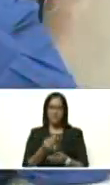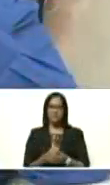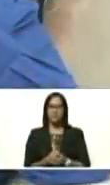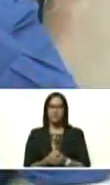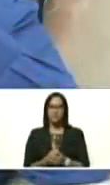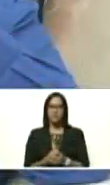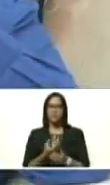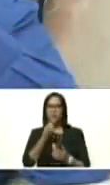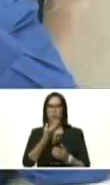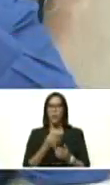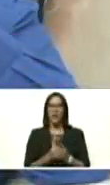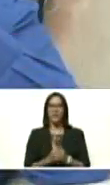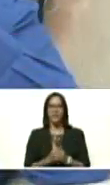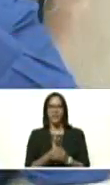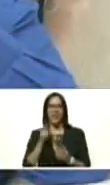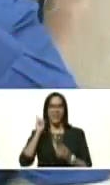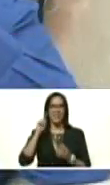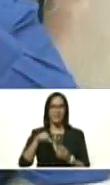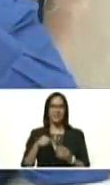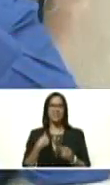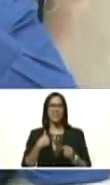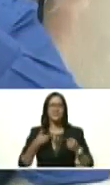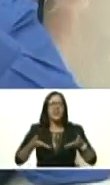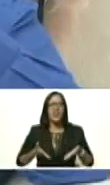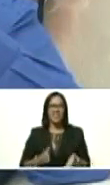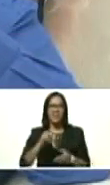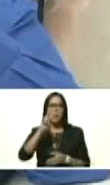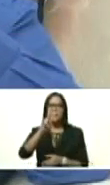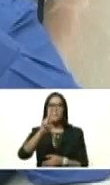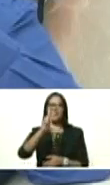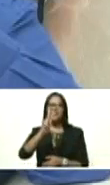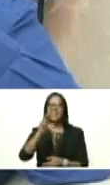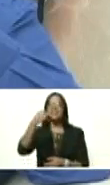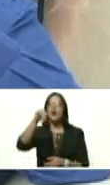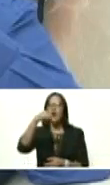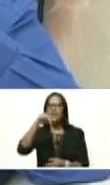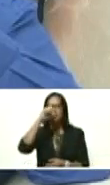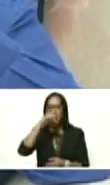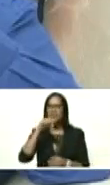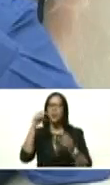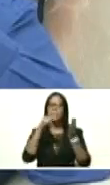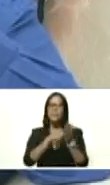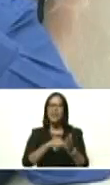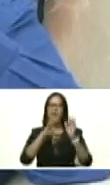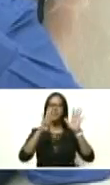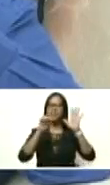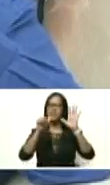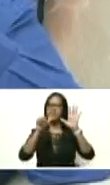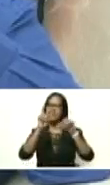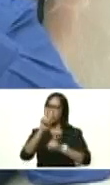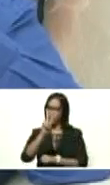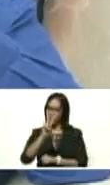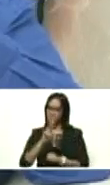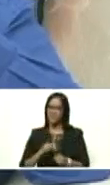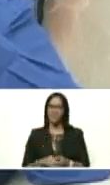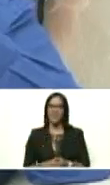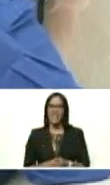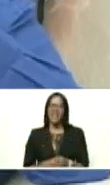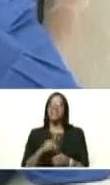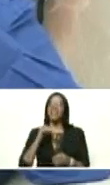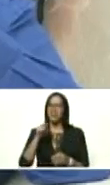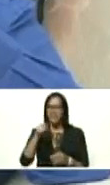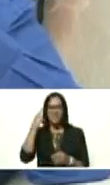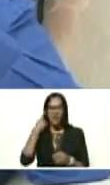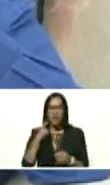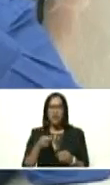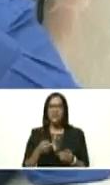mí. Además, mira, yo nací el 23 de noviembre del año 1962. ¿Y ustedes saben cuándo nació